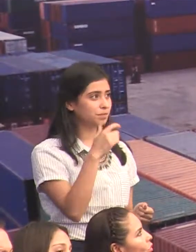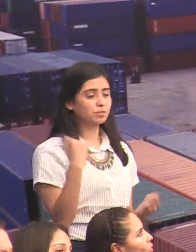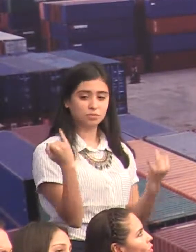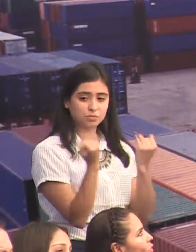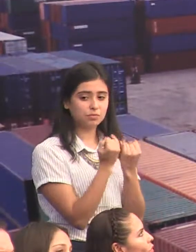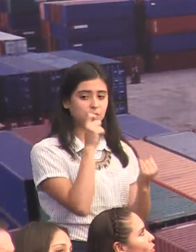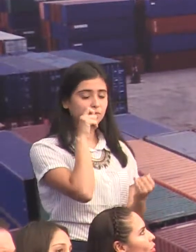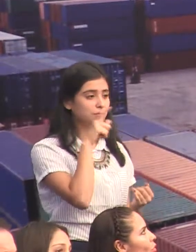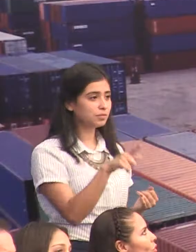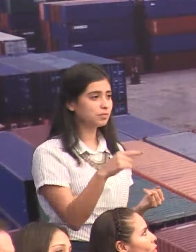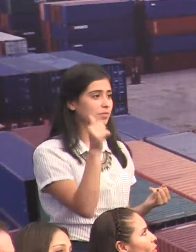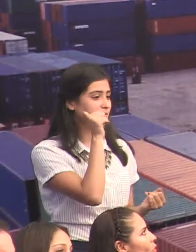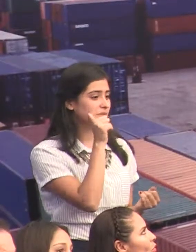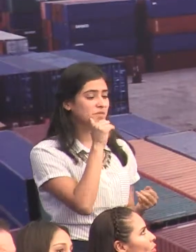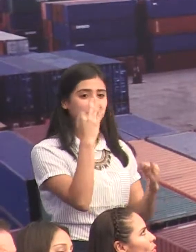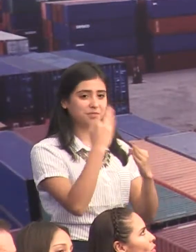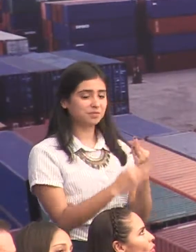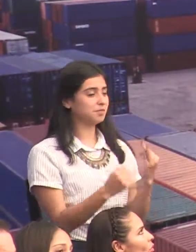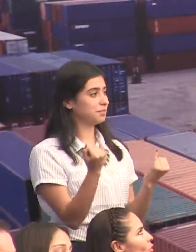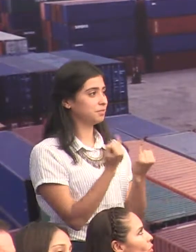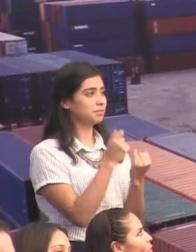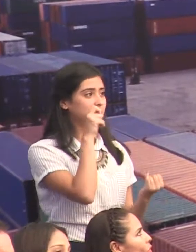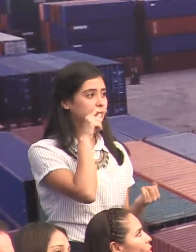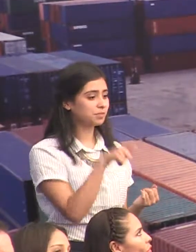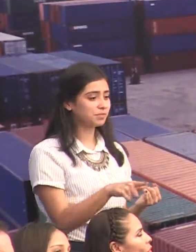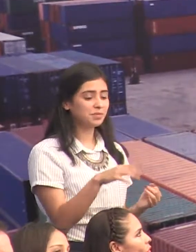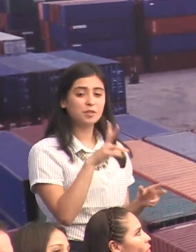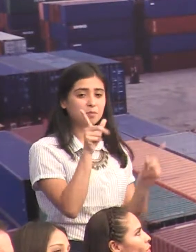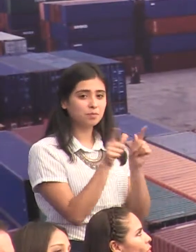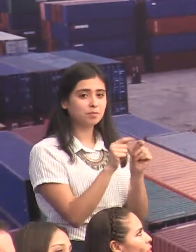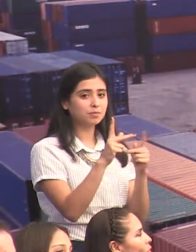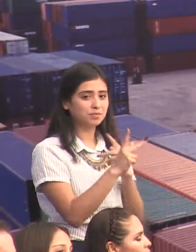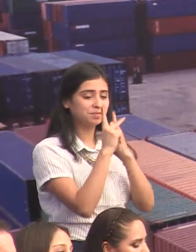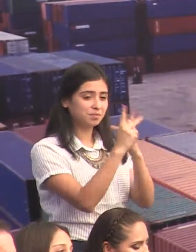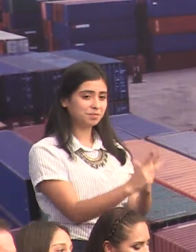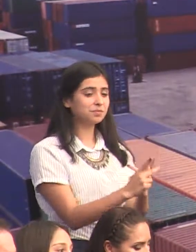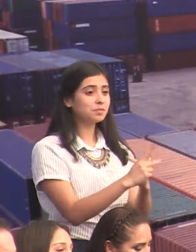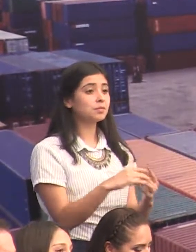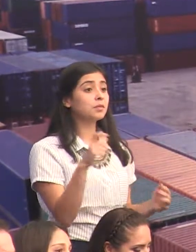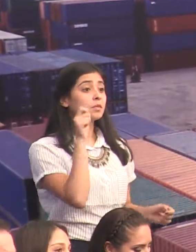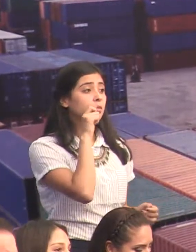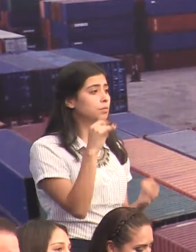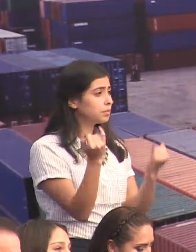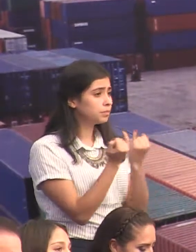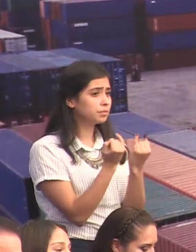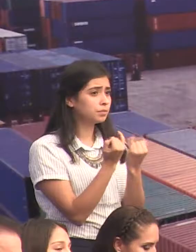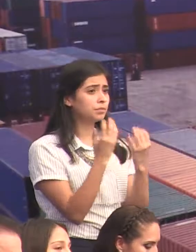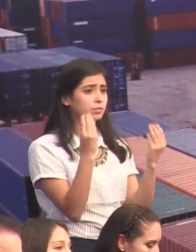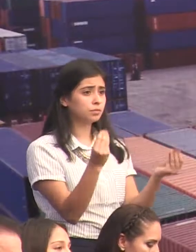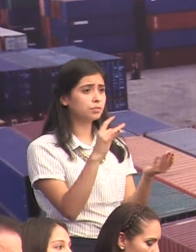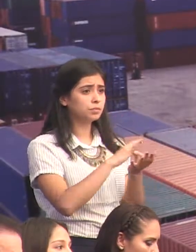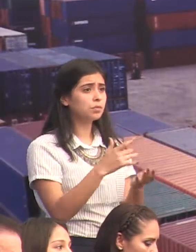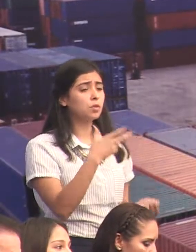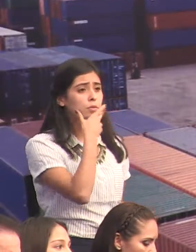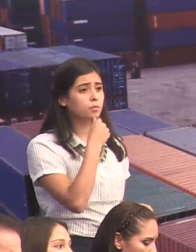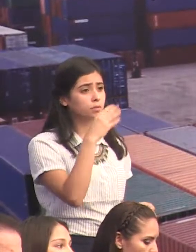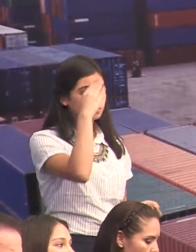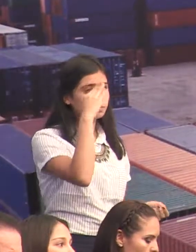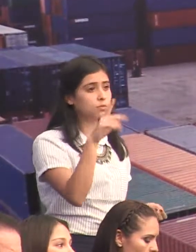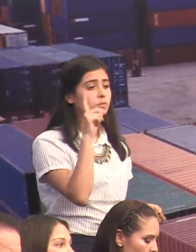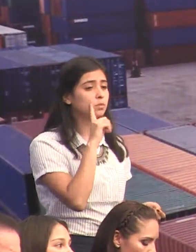presidentes de organismos empresariales. Los saludo con mucho afecto siempre. Yo soy de ahí y ahí voy a acabar